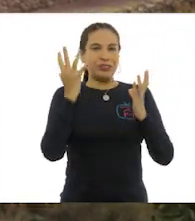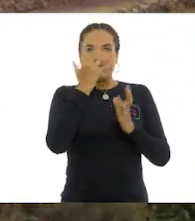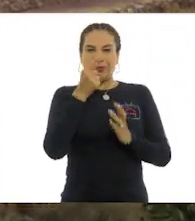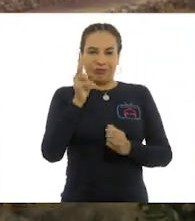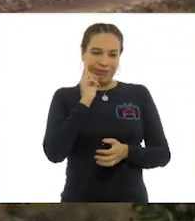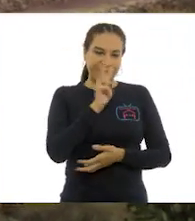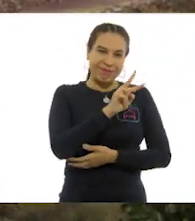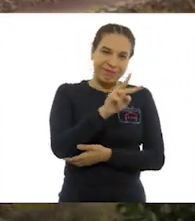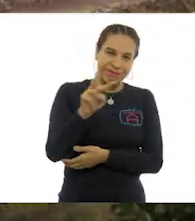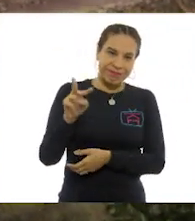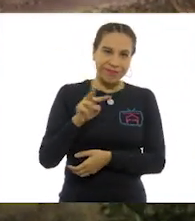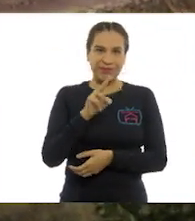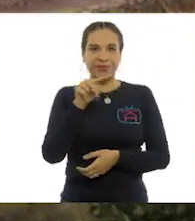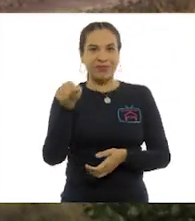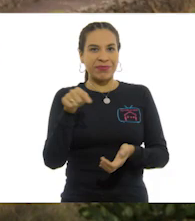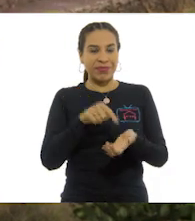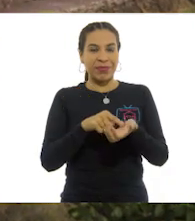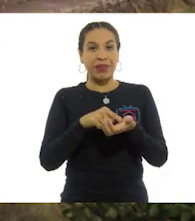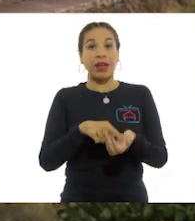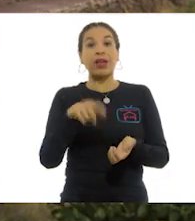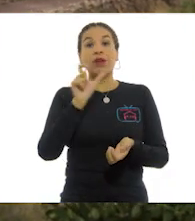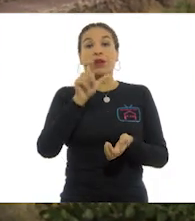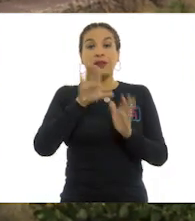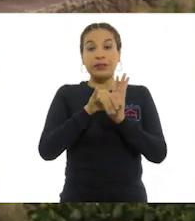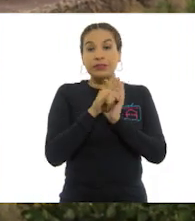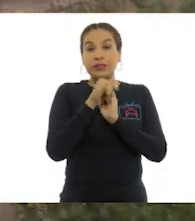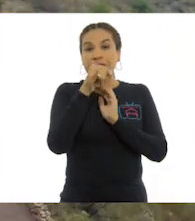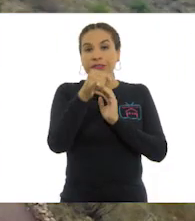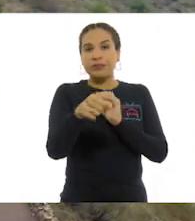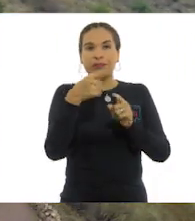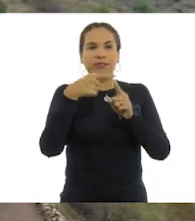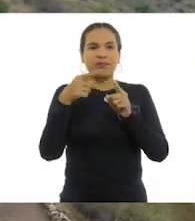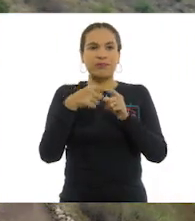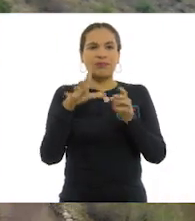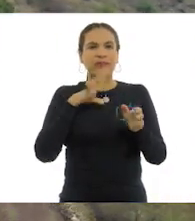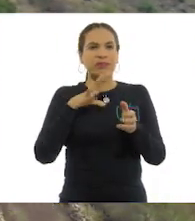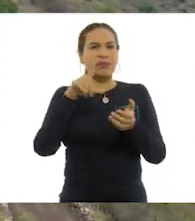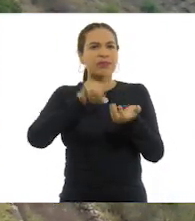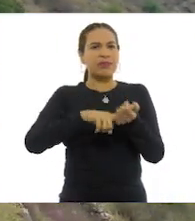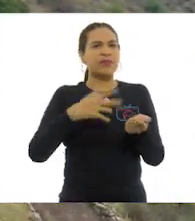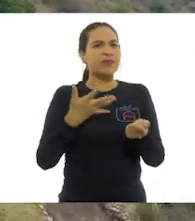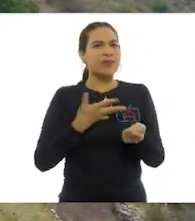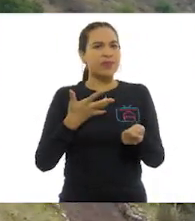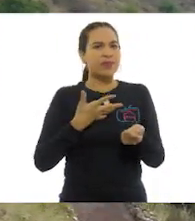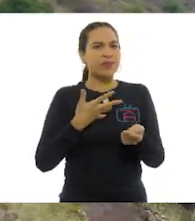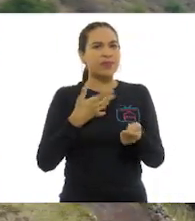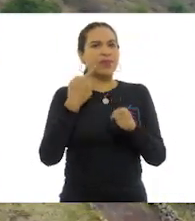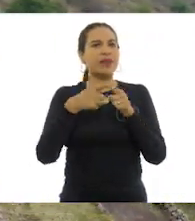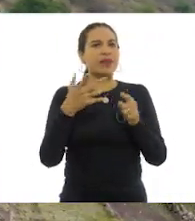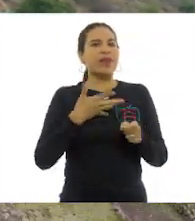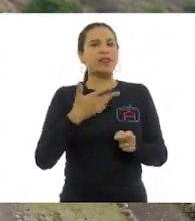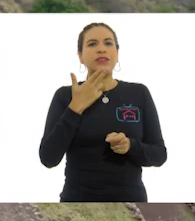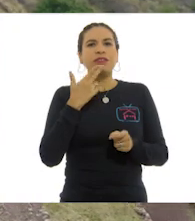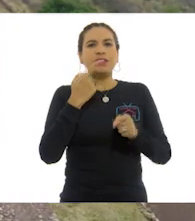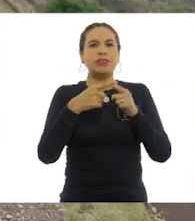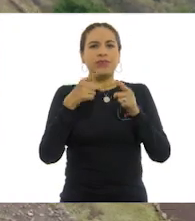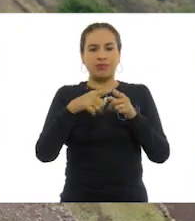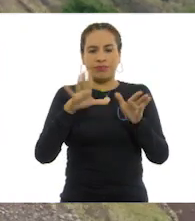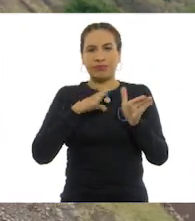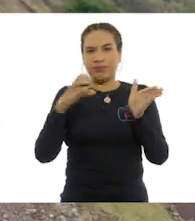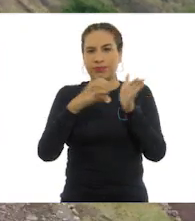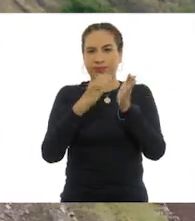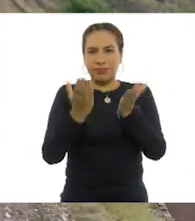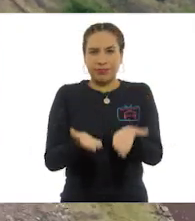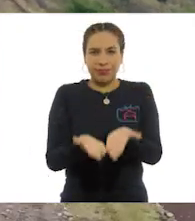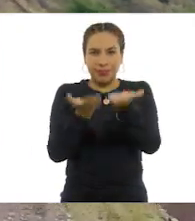vean ustedes aquí. Y al fondo están unos grandes depósitos donde se conservan unas cajas con